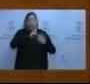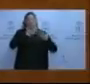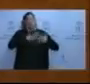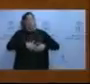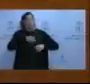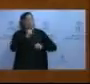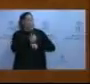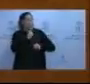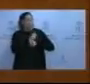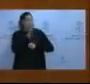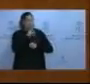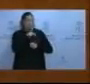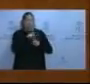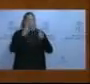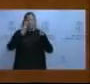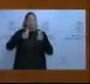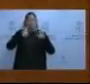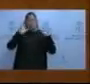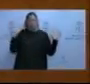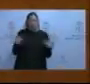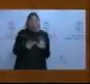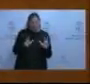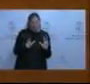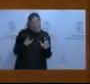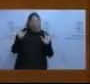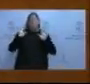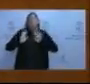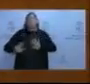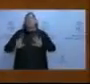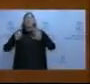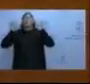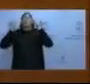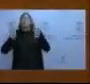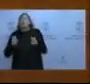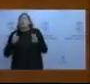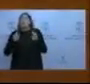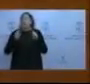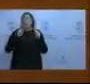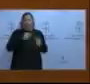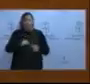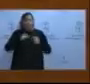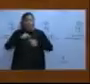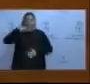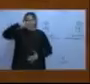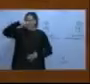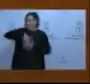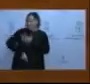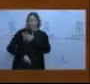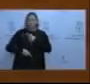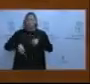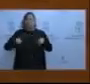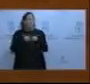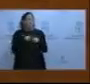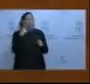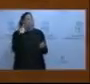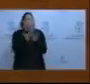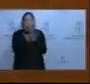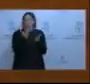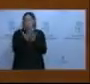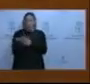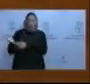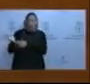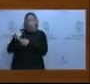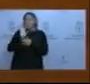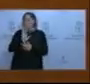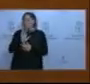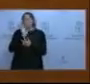¿no? Pero lo cierto es que este tema es el debate de fondo y es la justificación de la presentación de la moción. El Gobierno, yo creo que